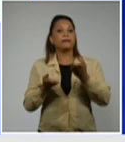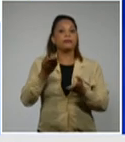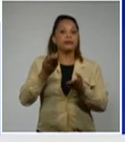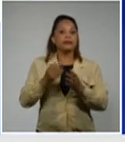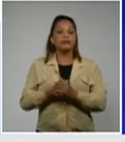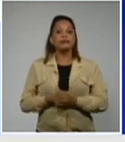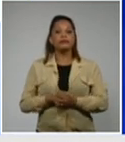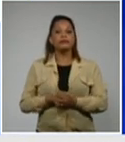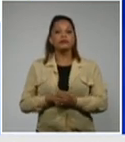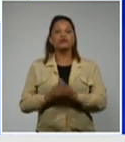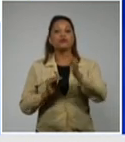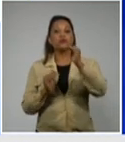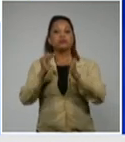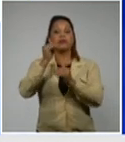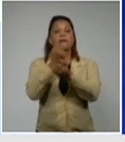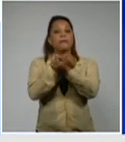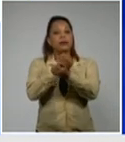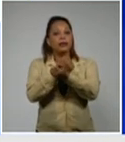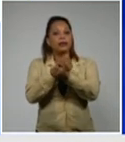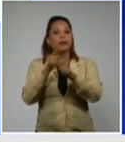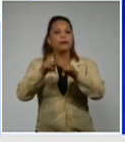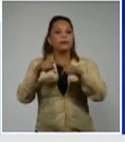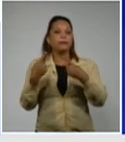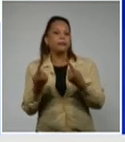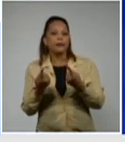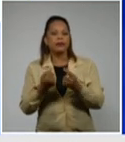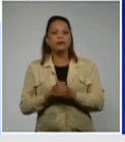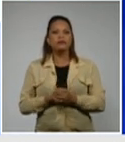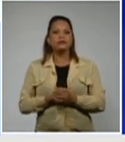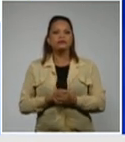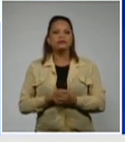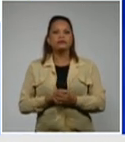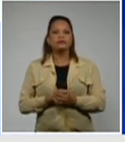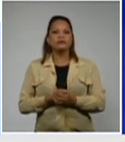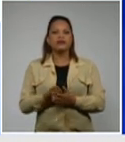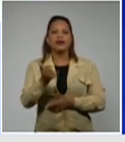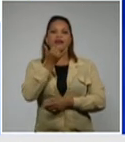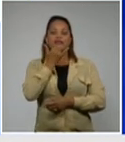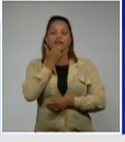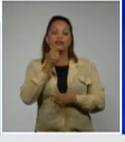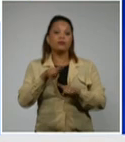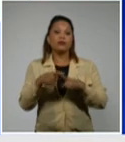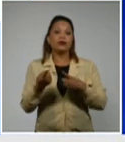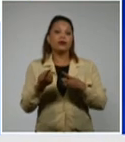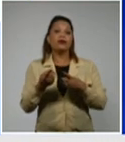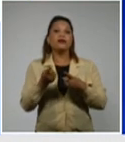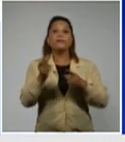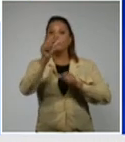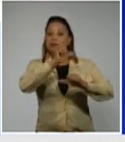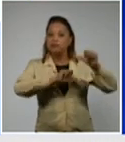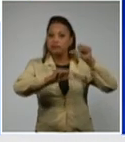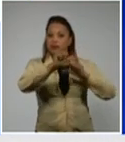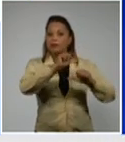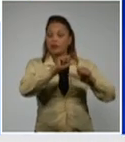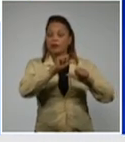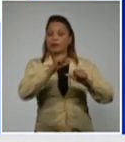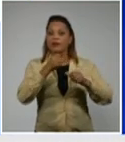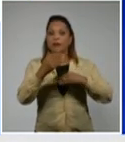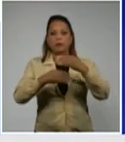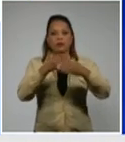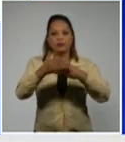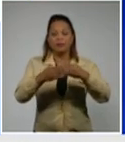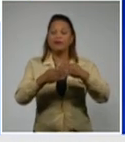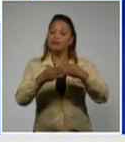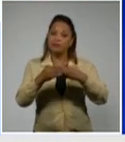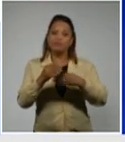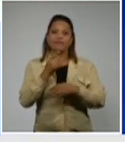un elevado riesgo, pero tiene que ver también con el procesamiento de las muestras, que ya se estabilizó.